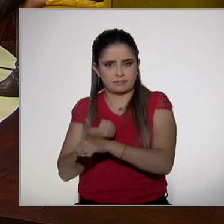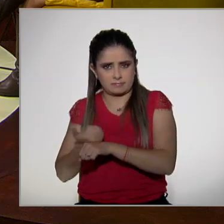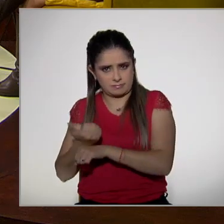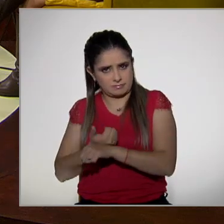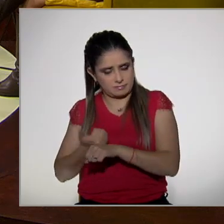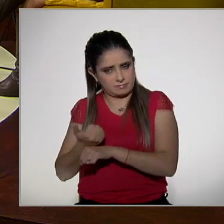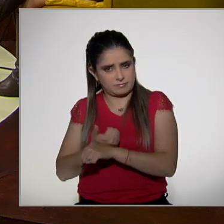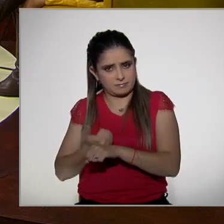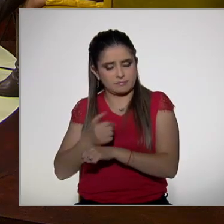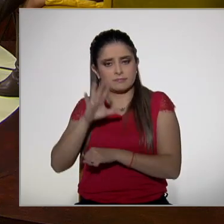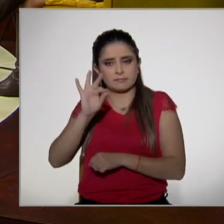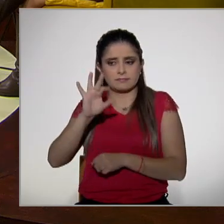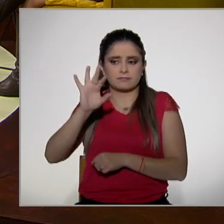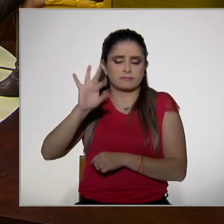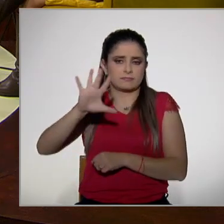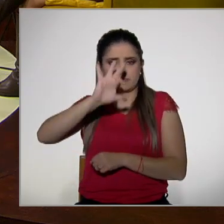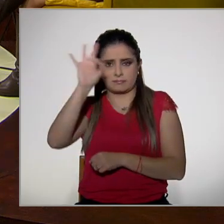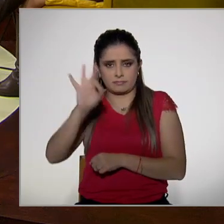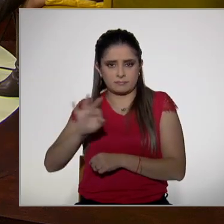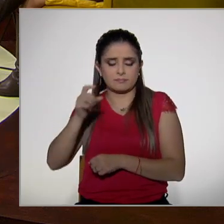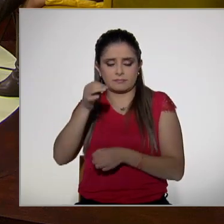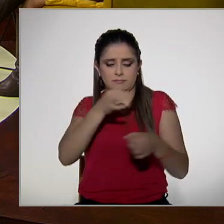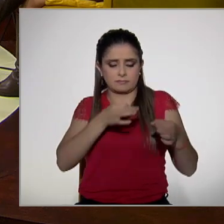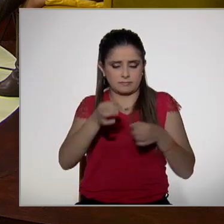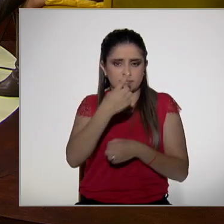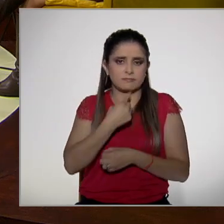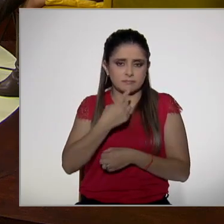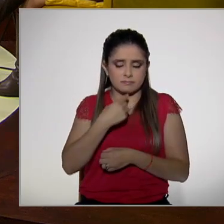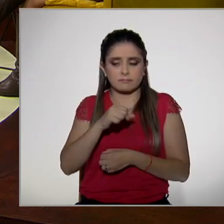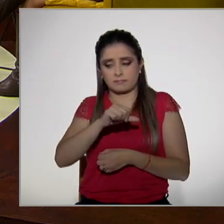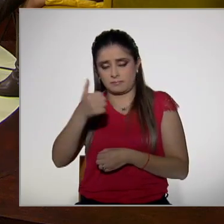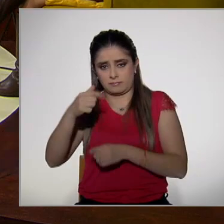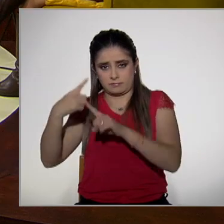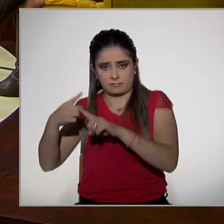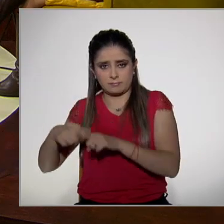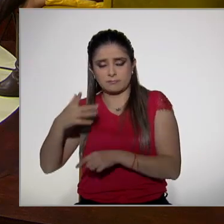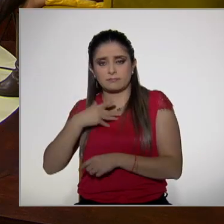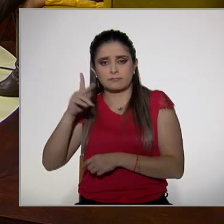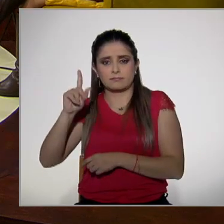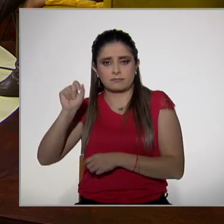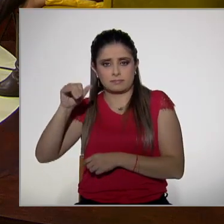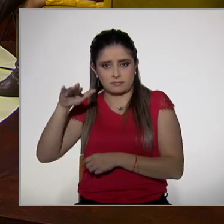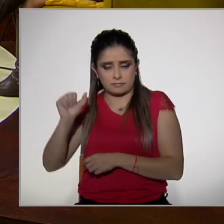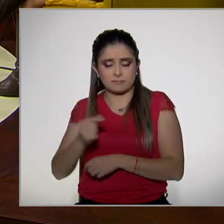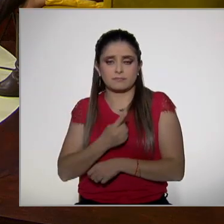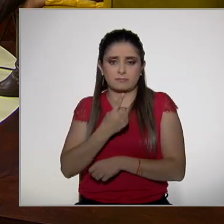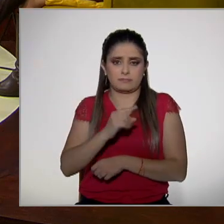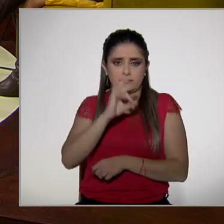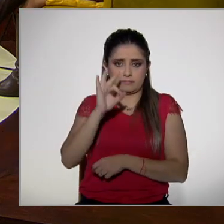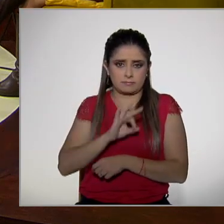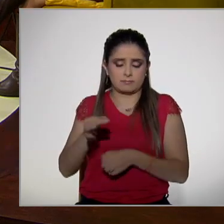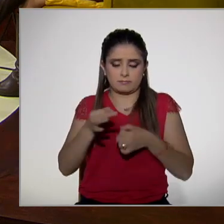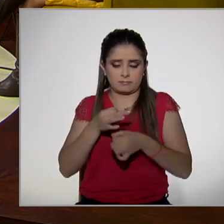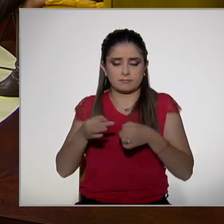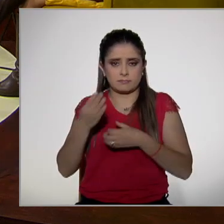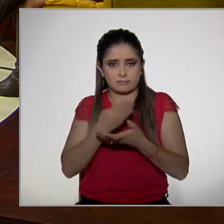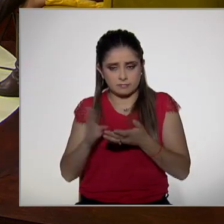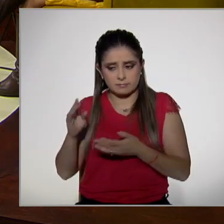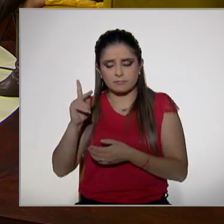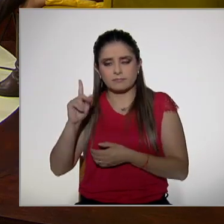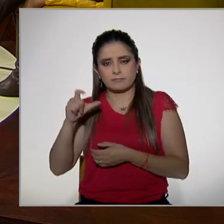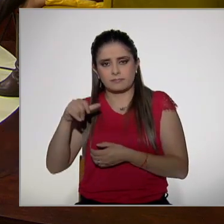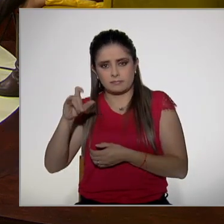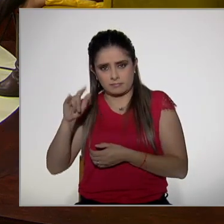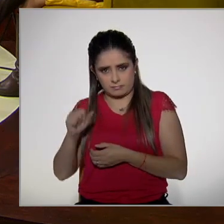general 40 45 por ciento son glóbulos rojos el resto es plasma el 1 por ciento son glóbulos blancos y plaquetas entonces la